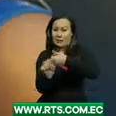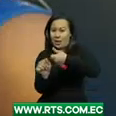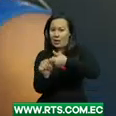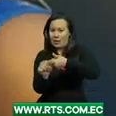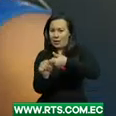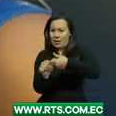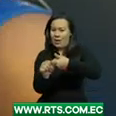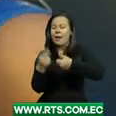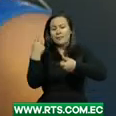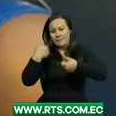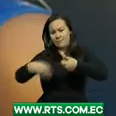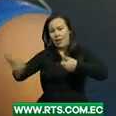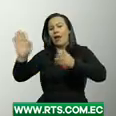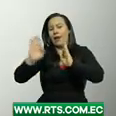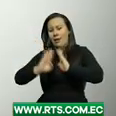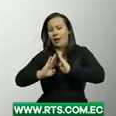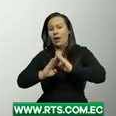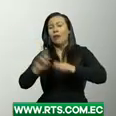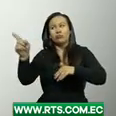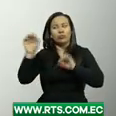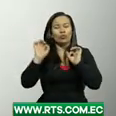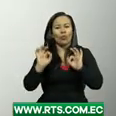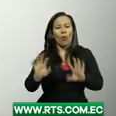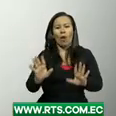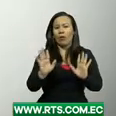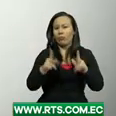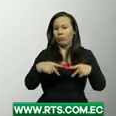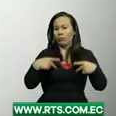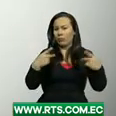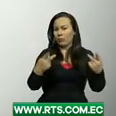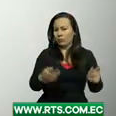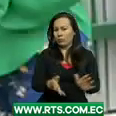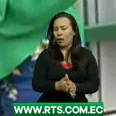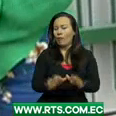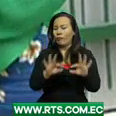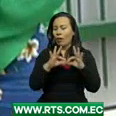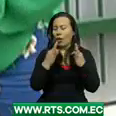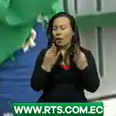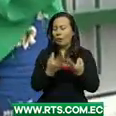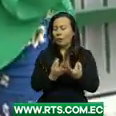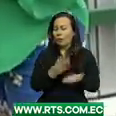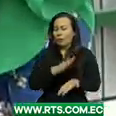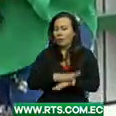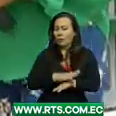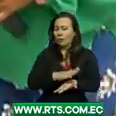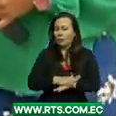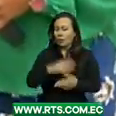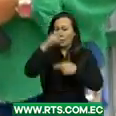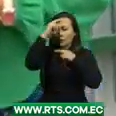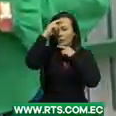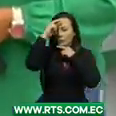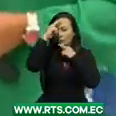Una tragedia que terminó con buenas noticias para su familia, informó Adriana Méndez.